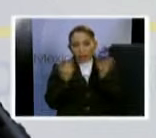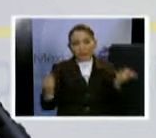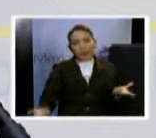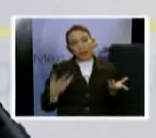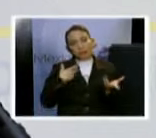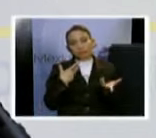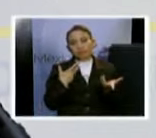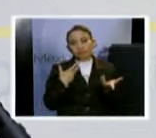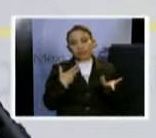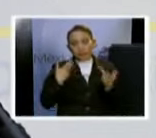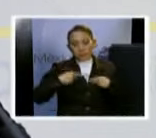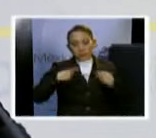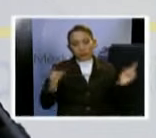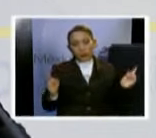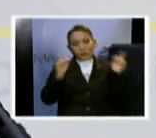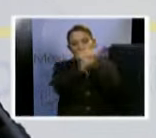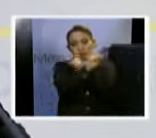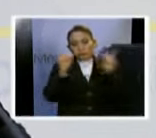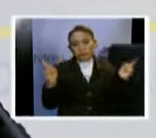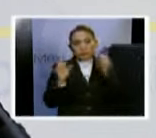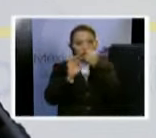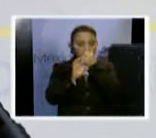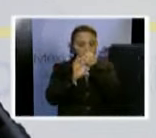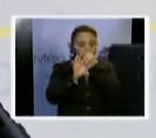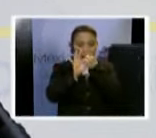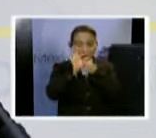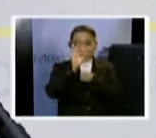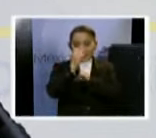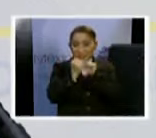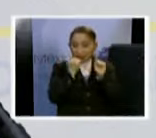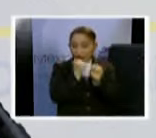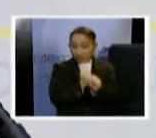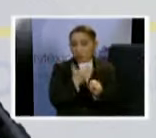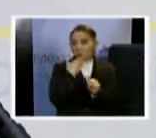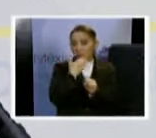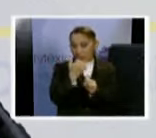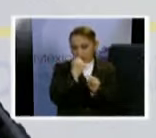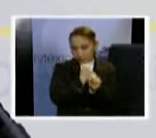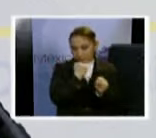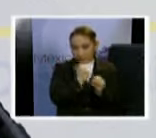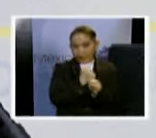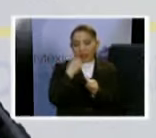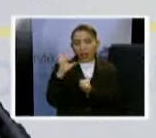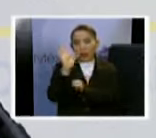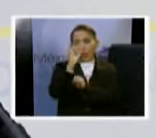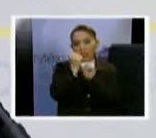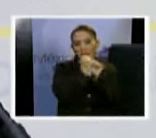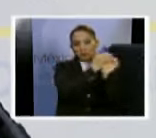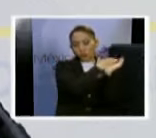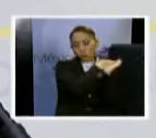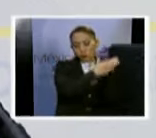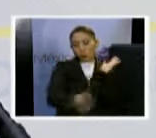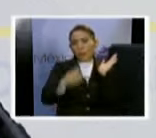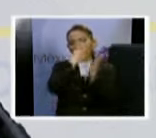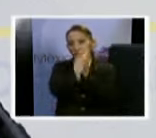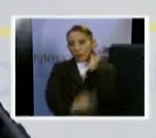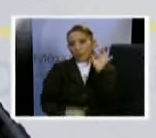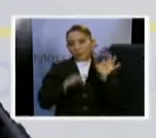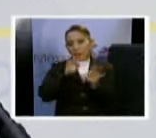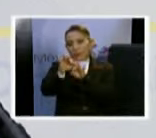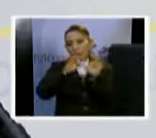bienes de personas. Desde hace 40 años quiero destacar una buena práctica, que es desde 40 años existe el programa de